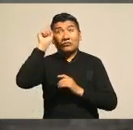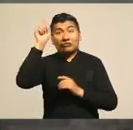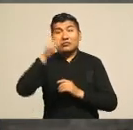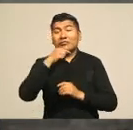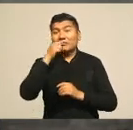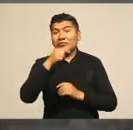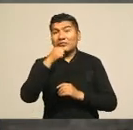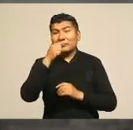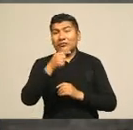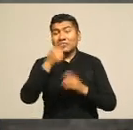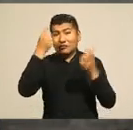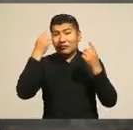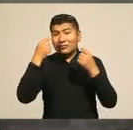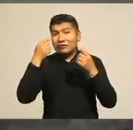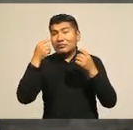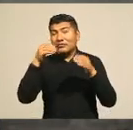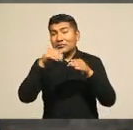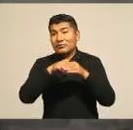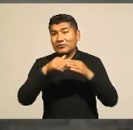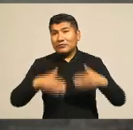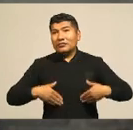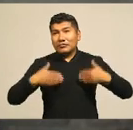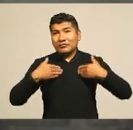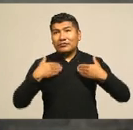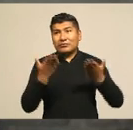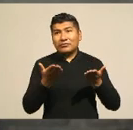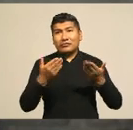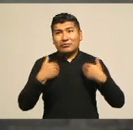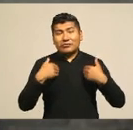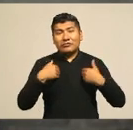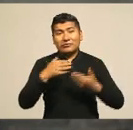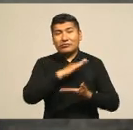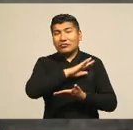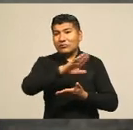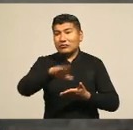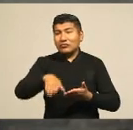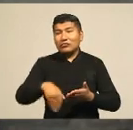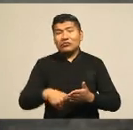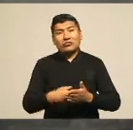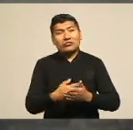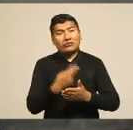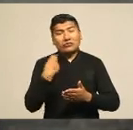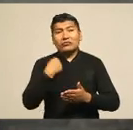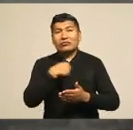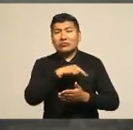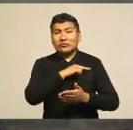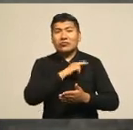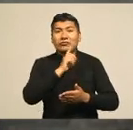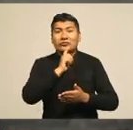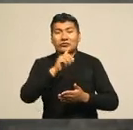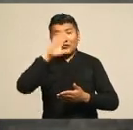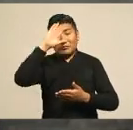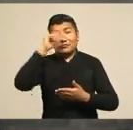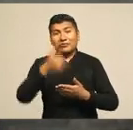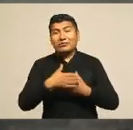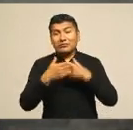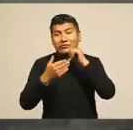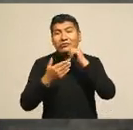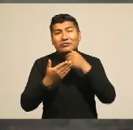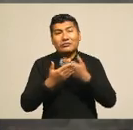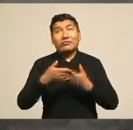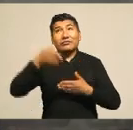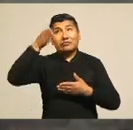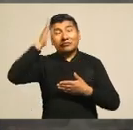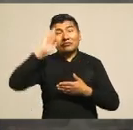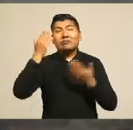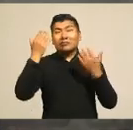esa palabra: en la vida eterna todos somos hijos, hijas de Dios. Y ya se ha